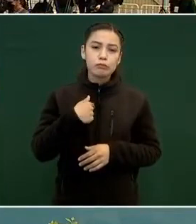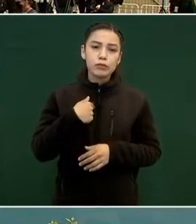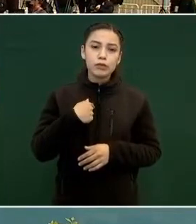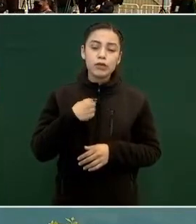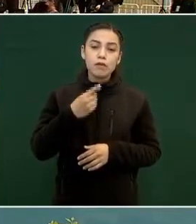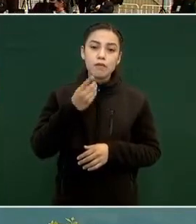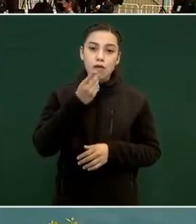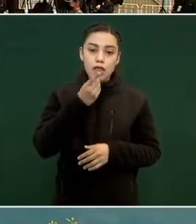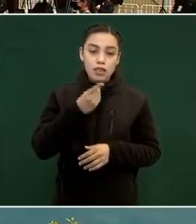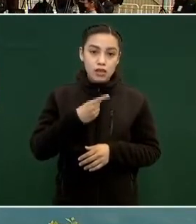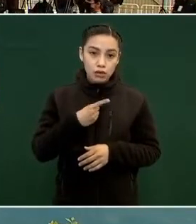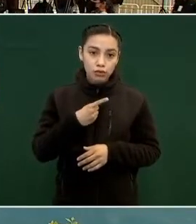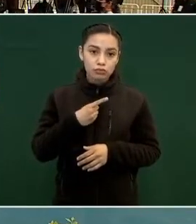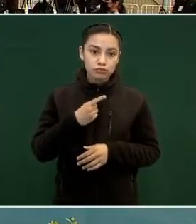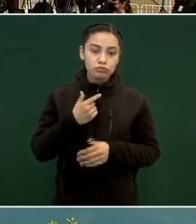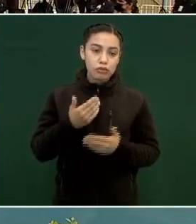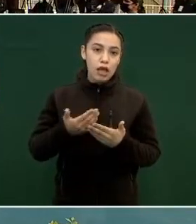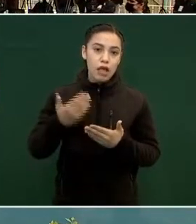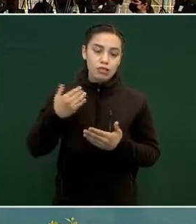él era reportero,